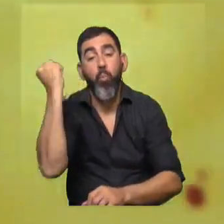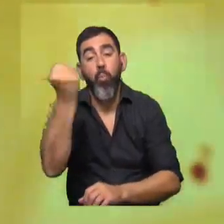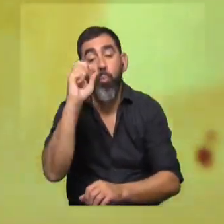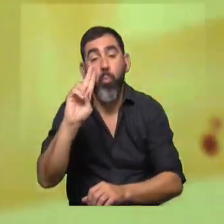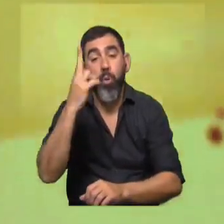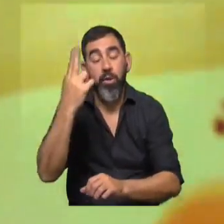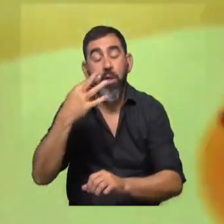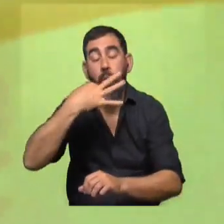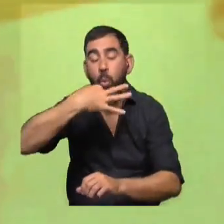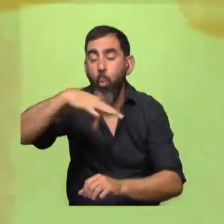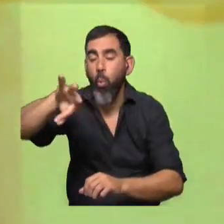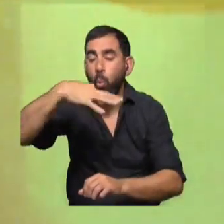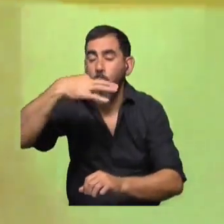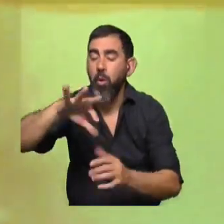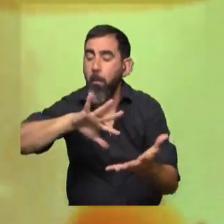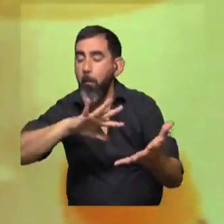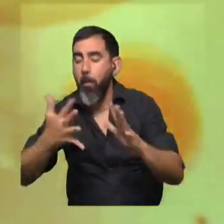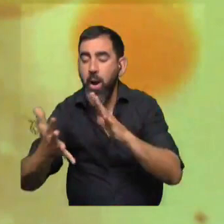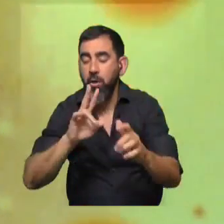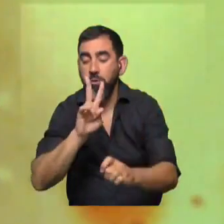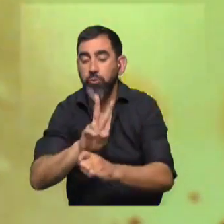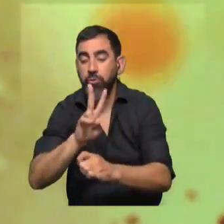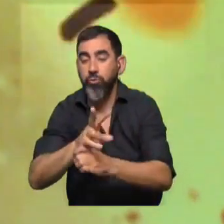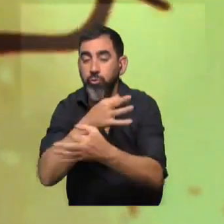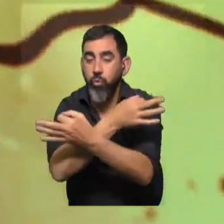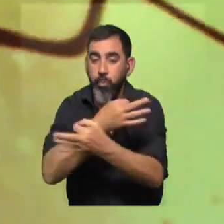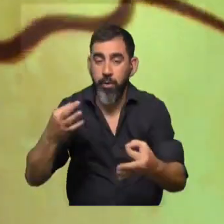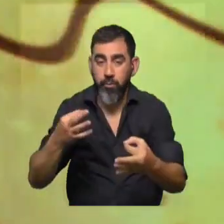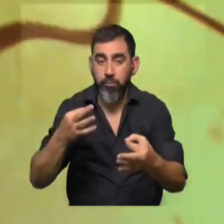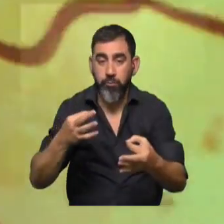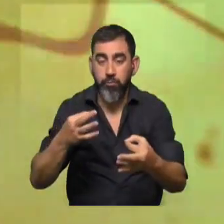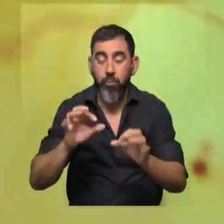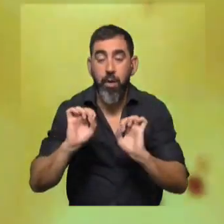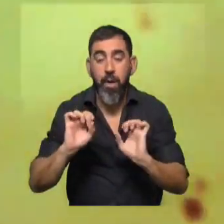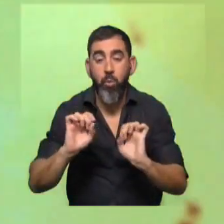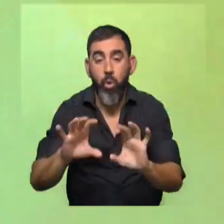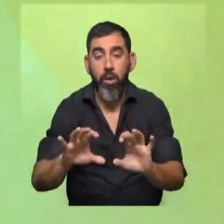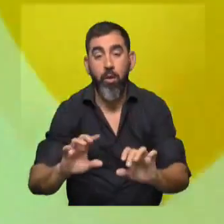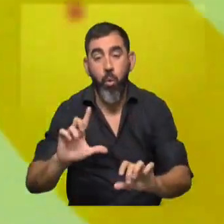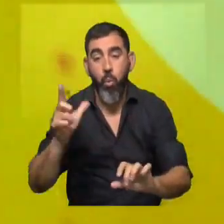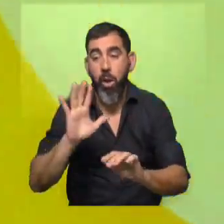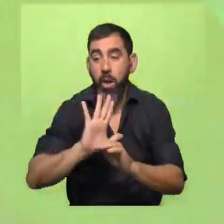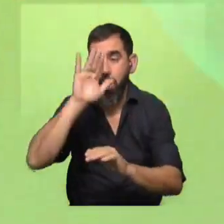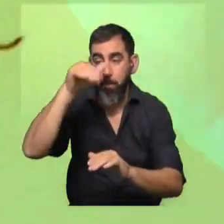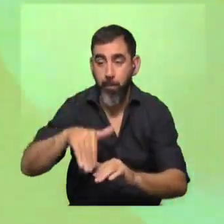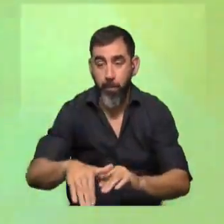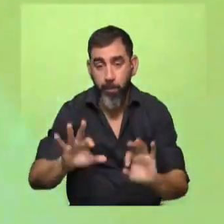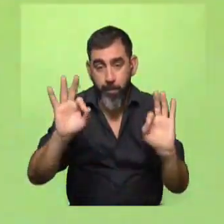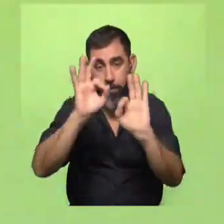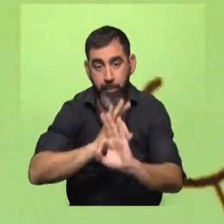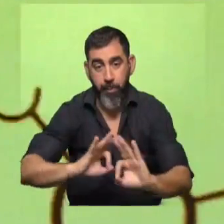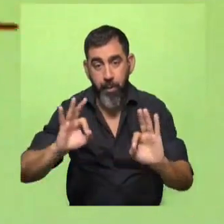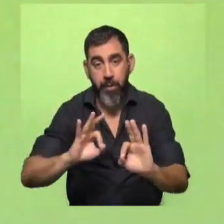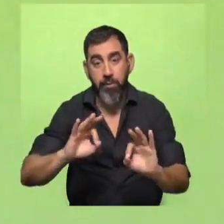que está más o menos bien conservado de acuerdo a lo que es su estado natural. No tiene represas. En el medio hay